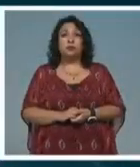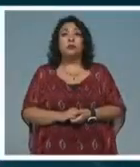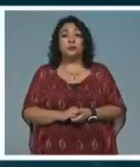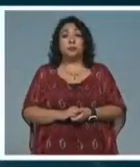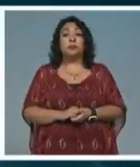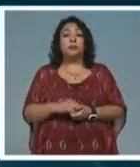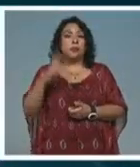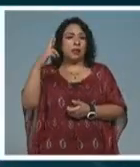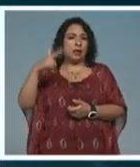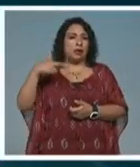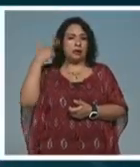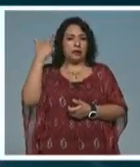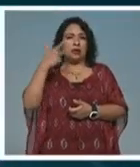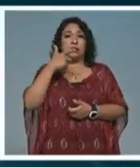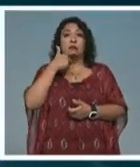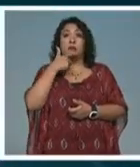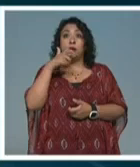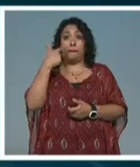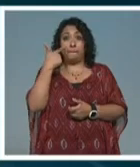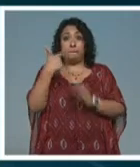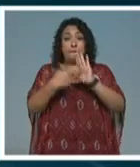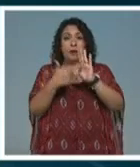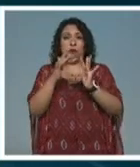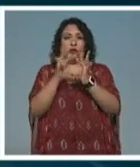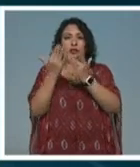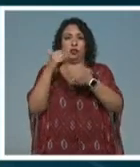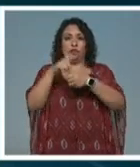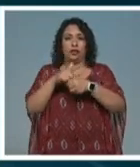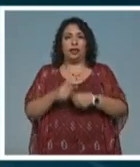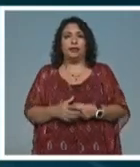La realeza británica es tendencia en redes sociales.